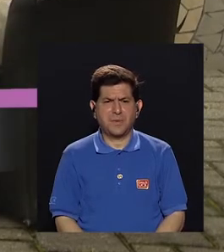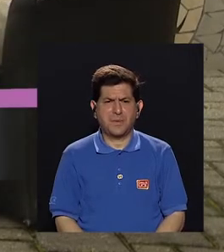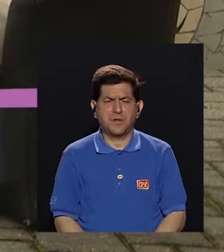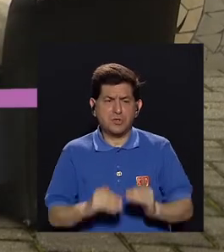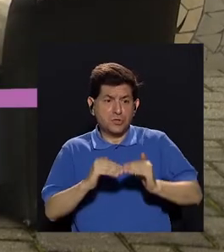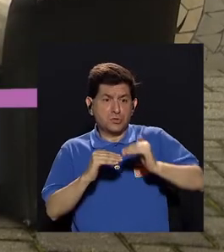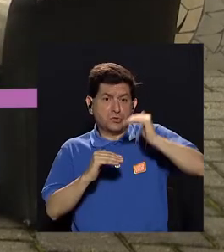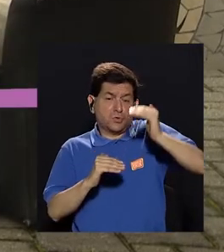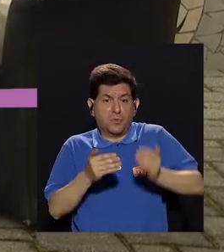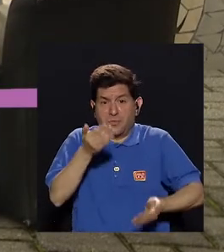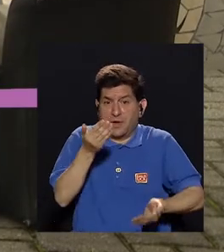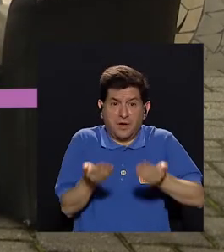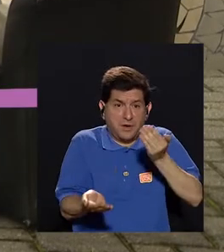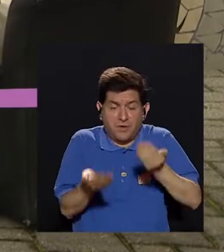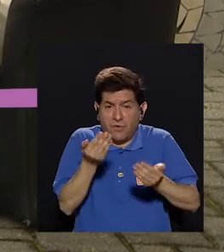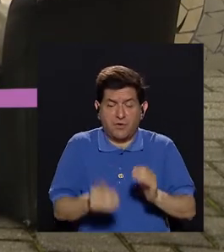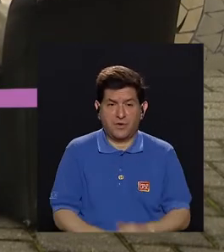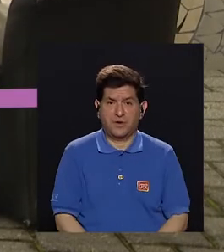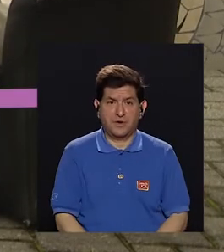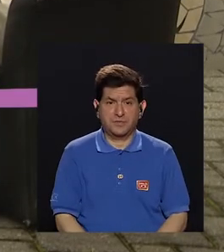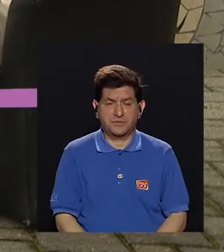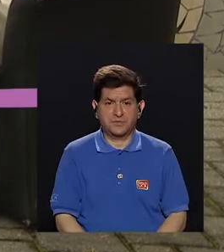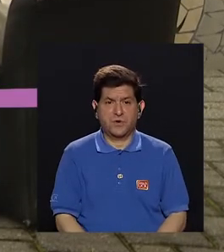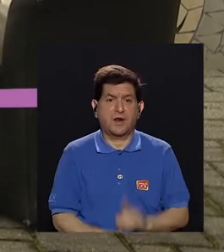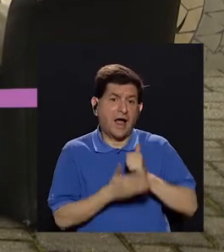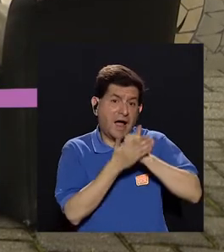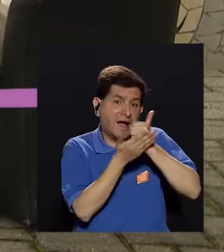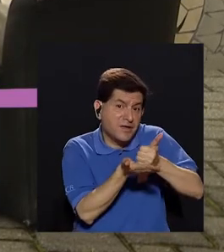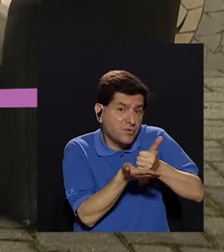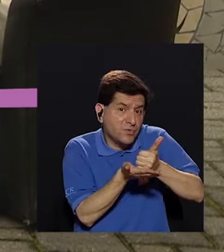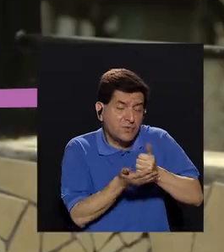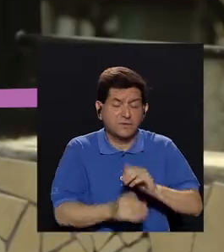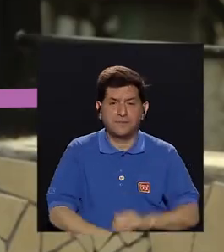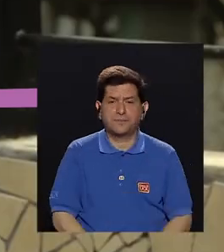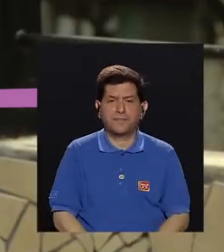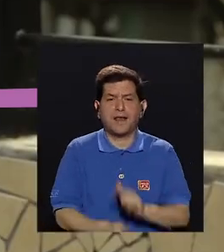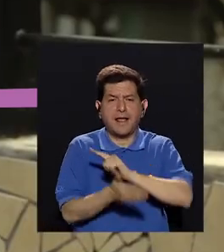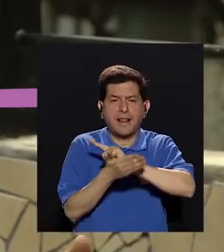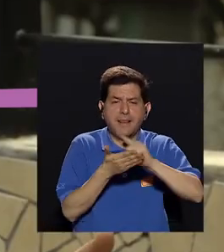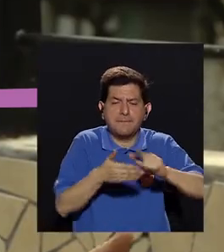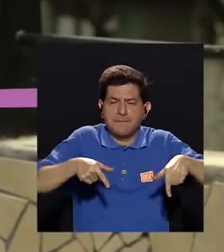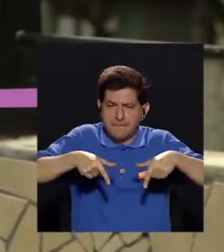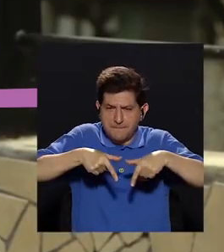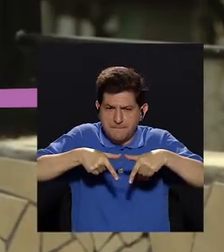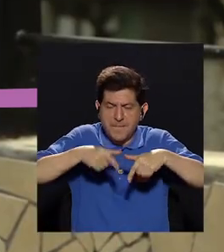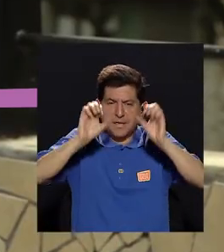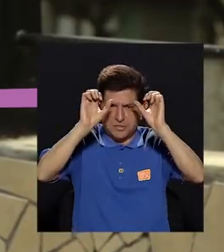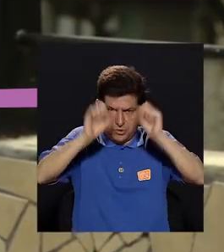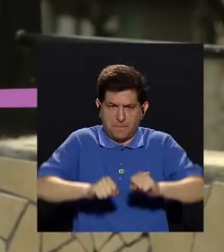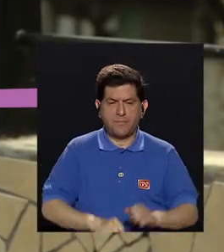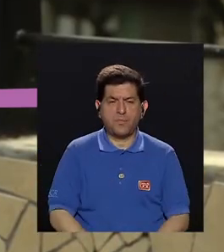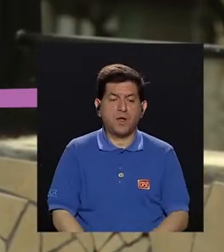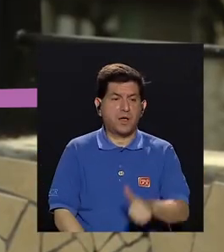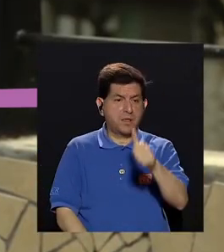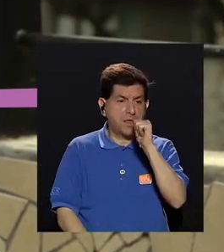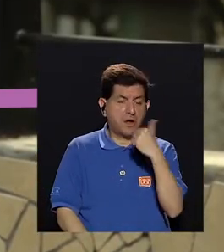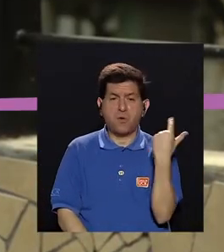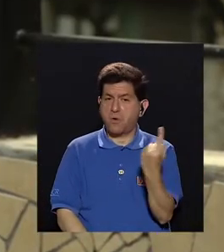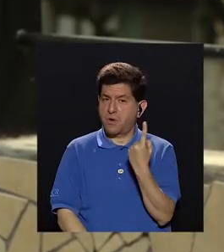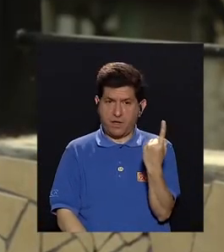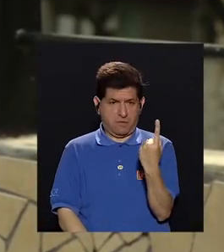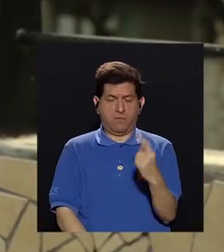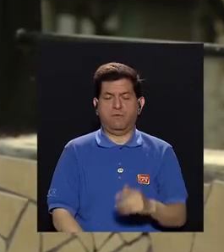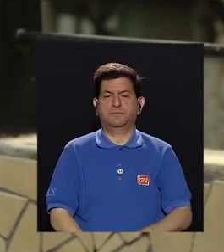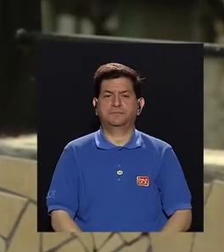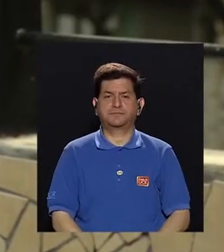No favorece. La higiene vaginal se puede hacer con agua únicamente, ¿okay? Se puede utilizar el jabón similar al que utiliza